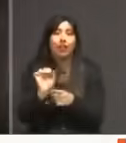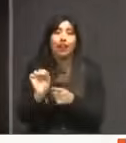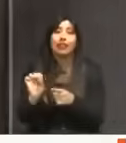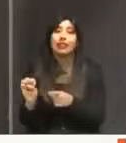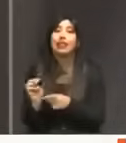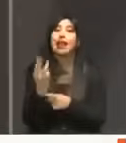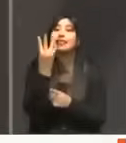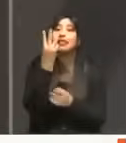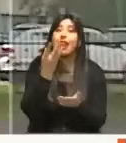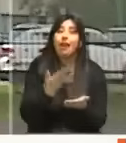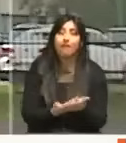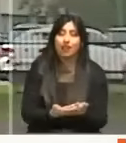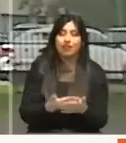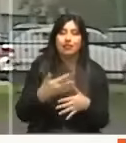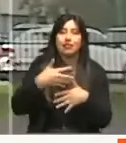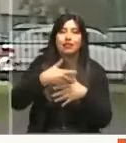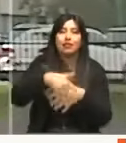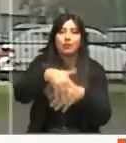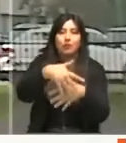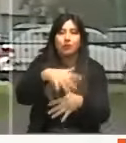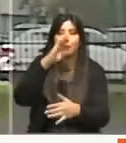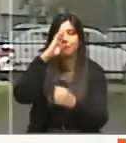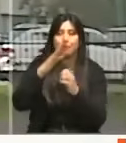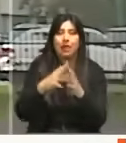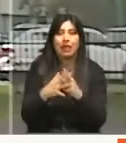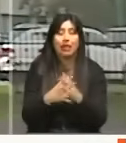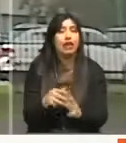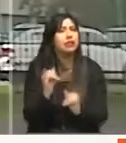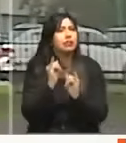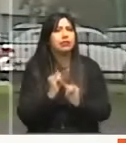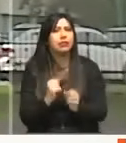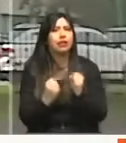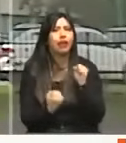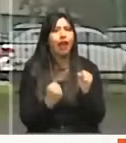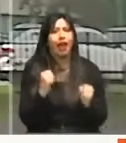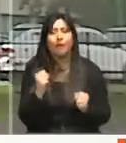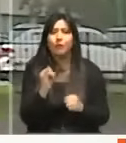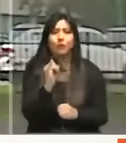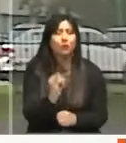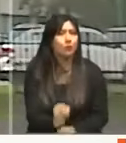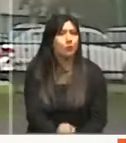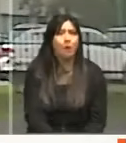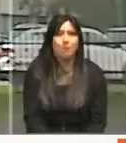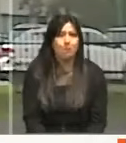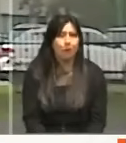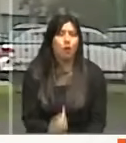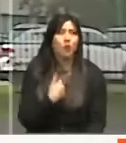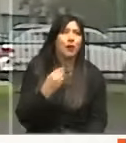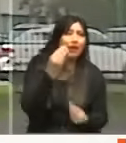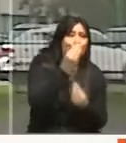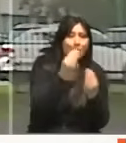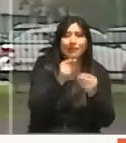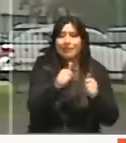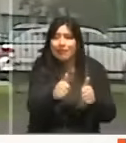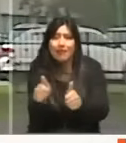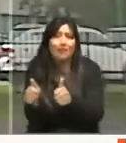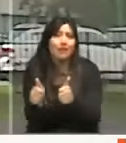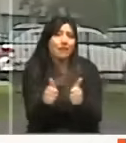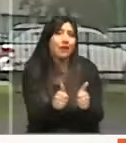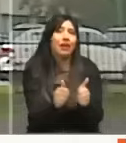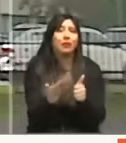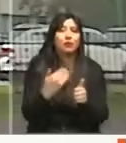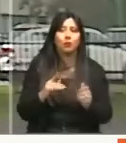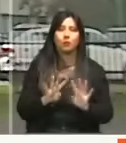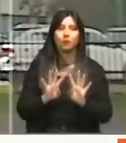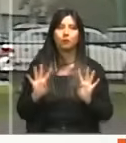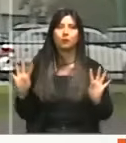tercera parada militar. Siempre existe nervios, siempre existe de que estamos preocupados de que todo salga bien, de que pasemos